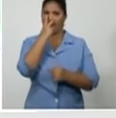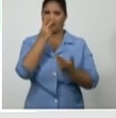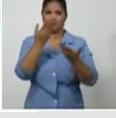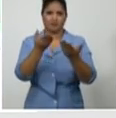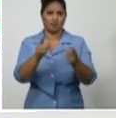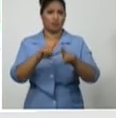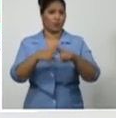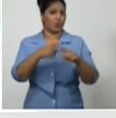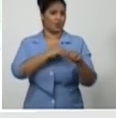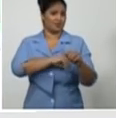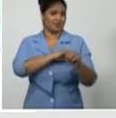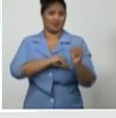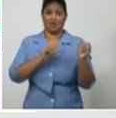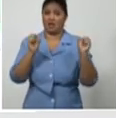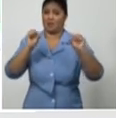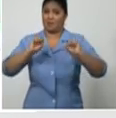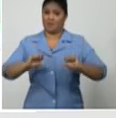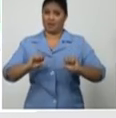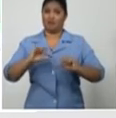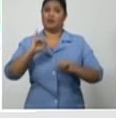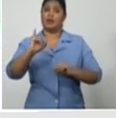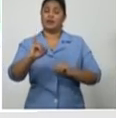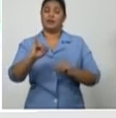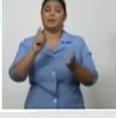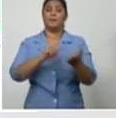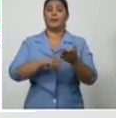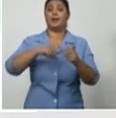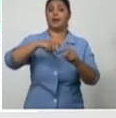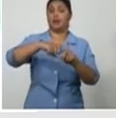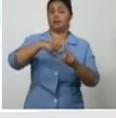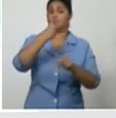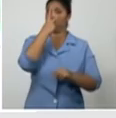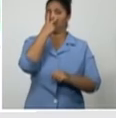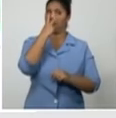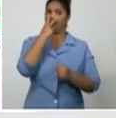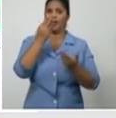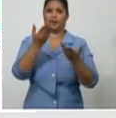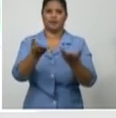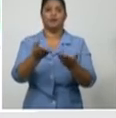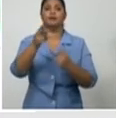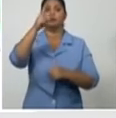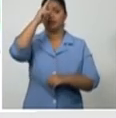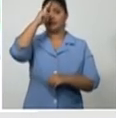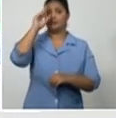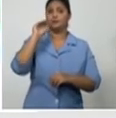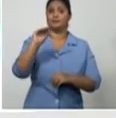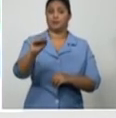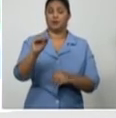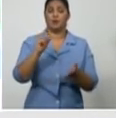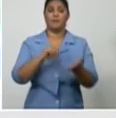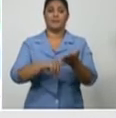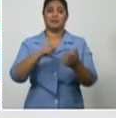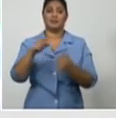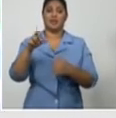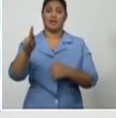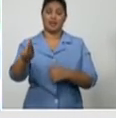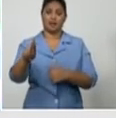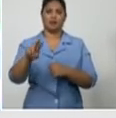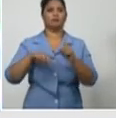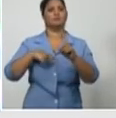la sintomatología que presentaba se ingresó, se hizo PCR y resultó positivo a la